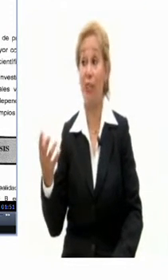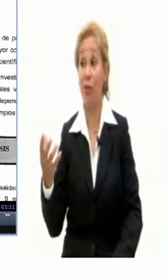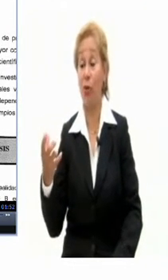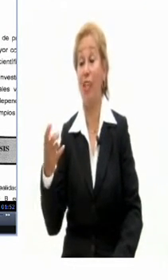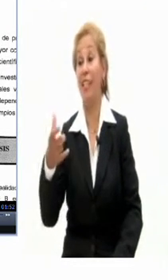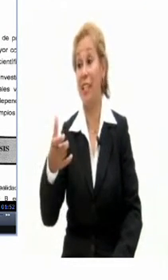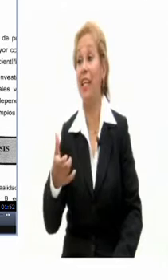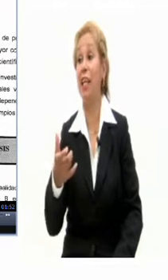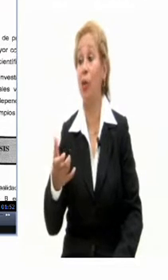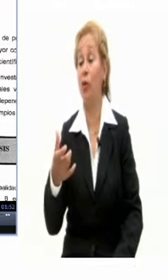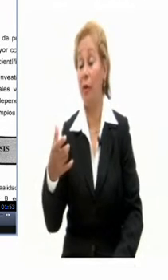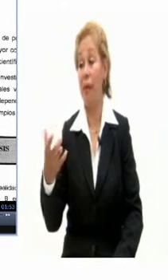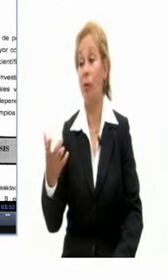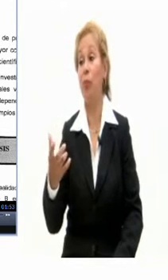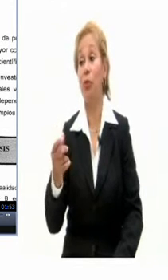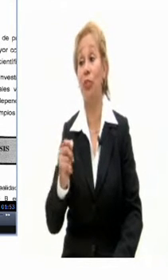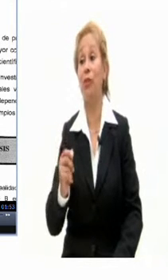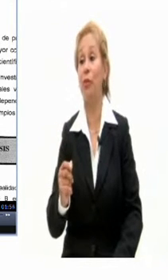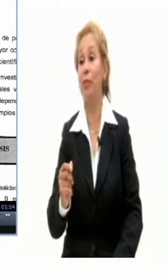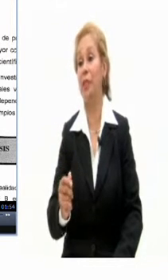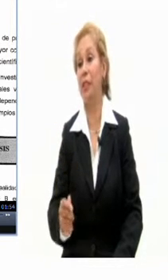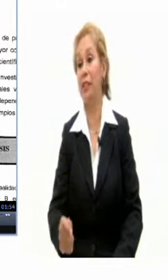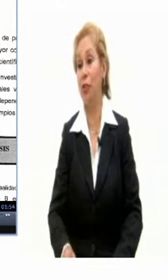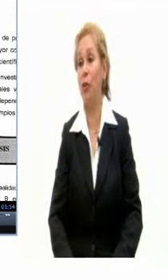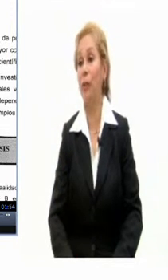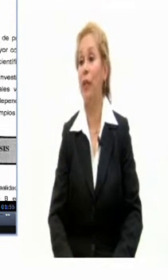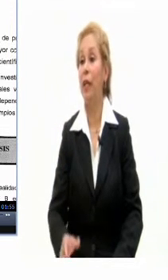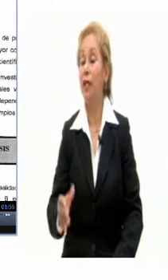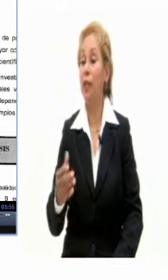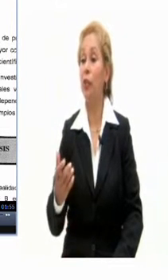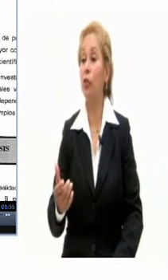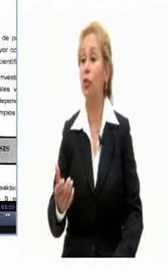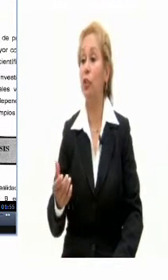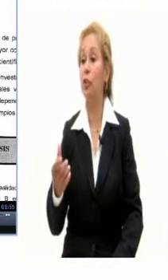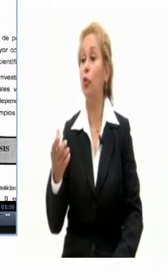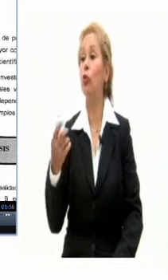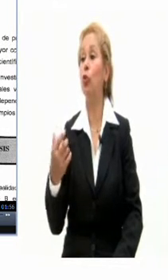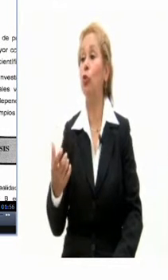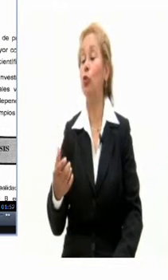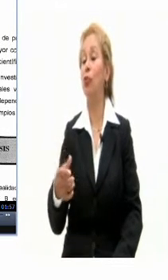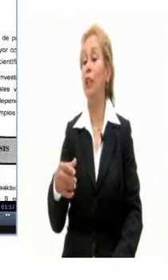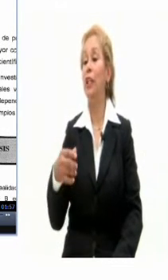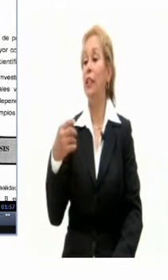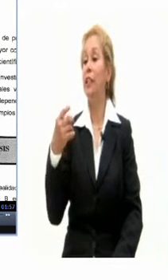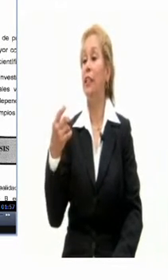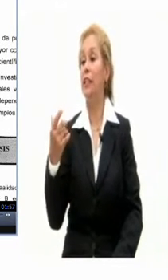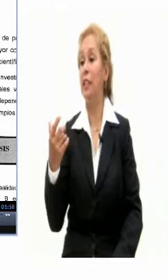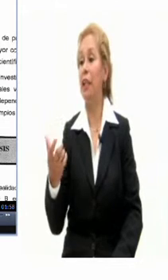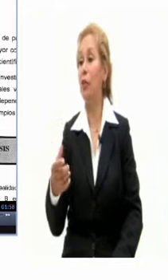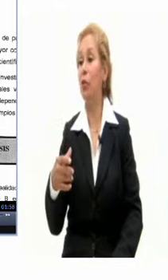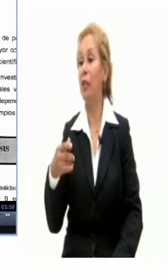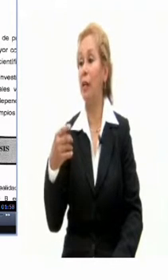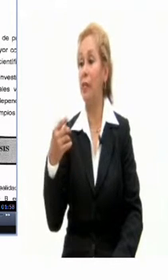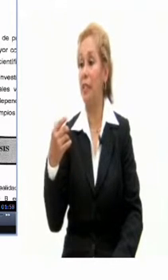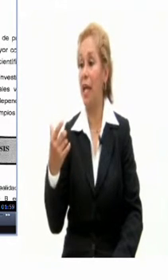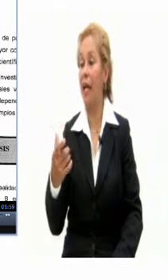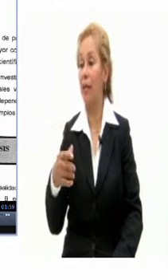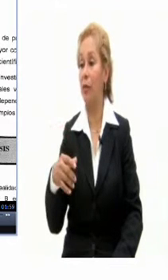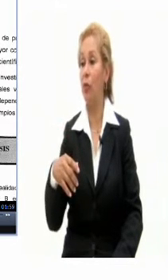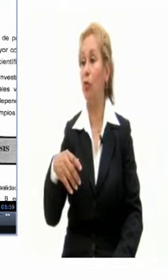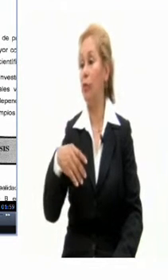rigor científico exigido para un proceso de investigación. Entonces, nosotros